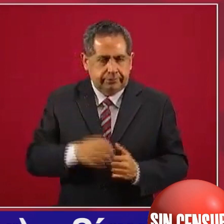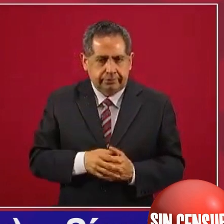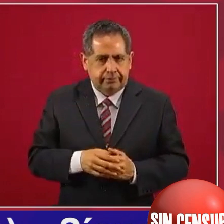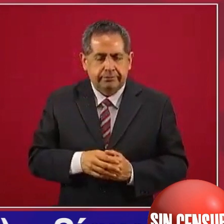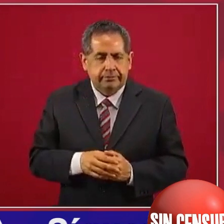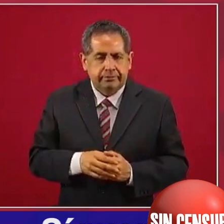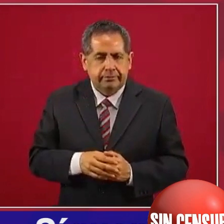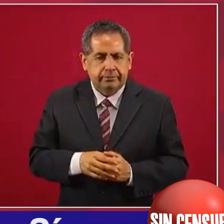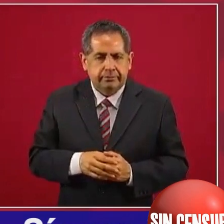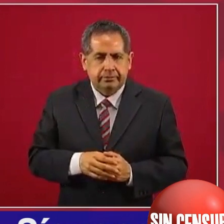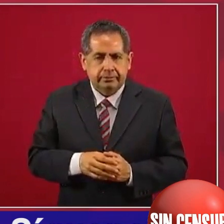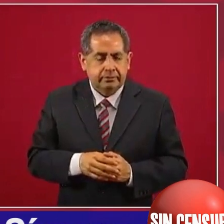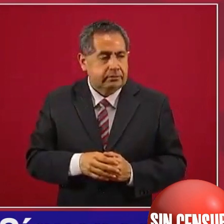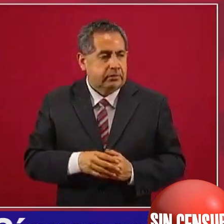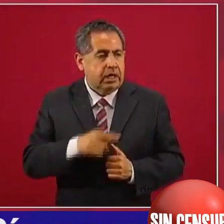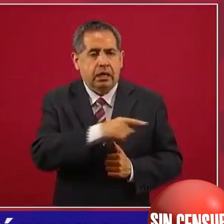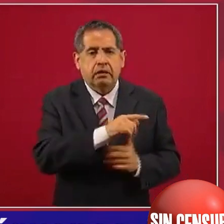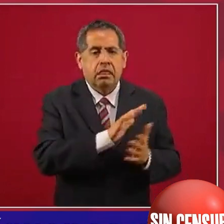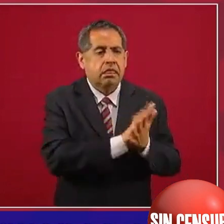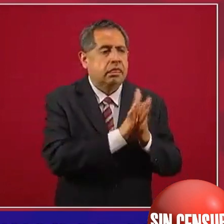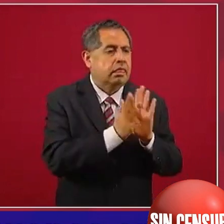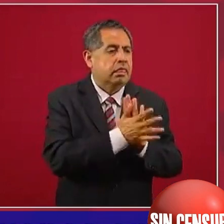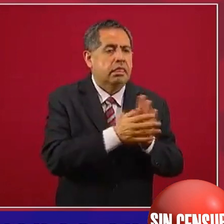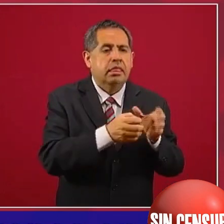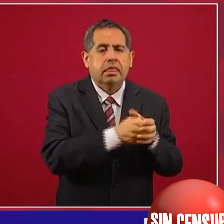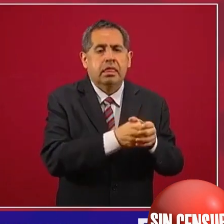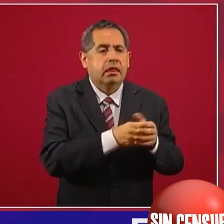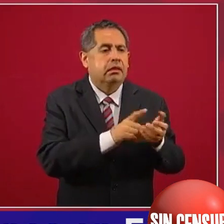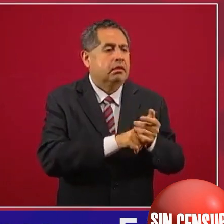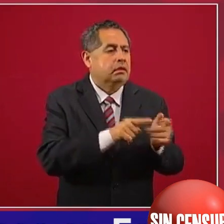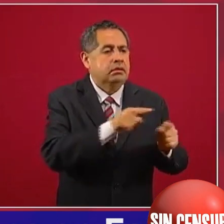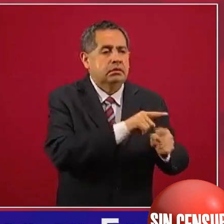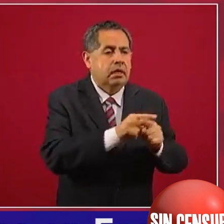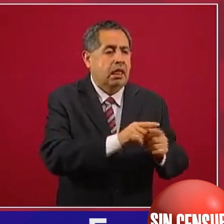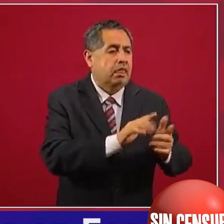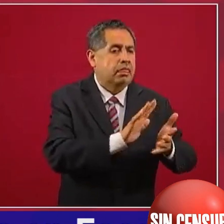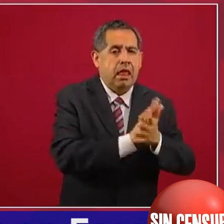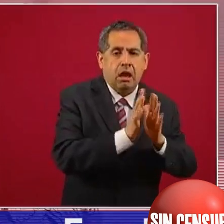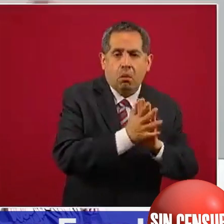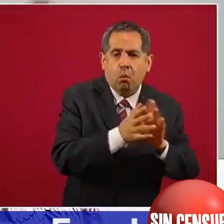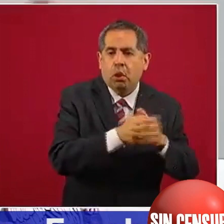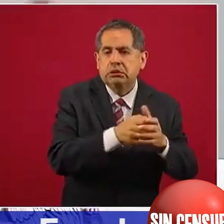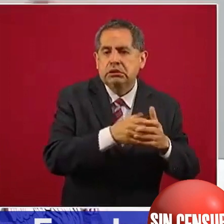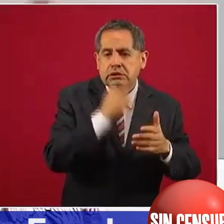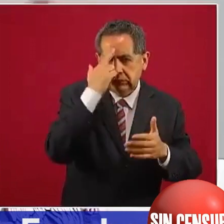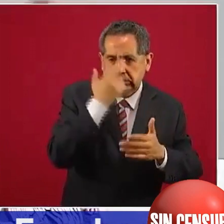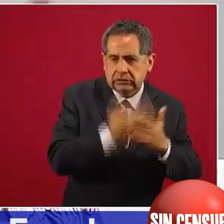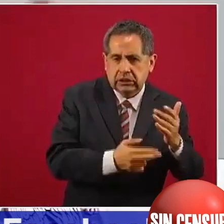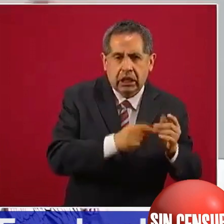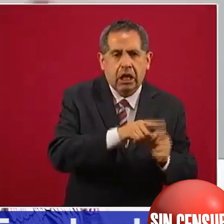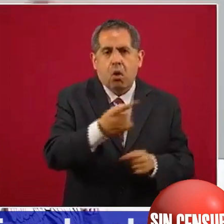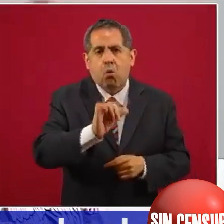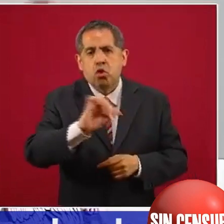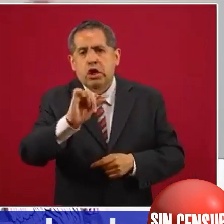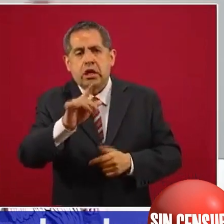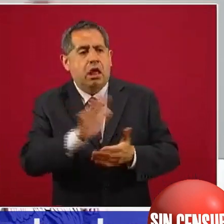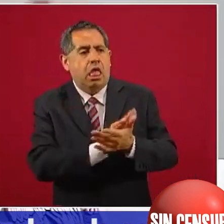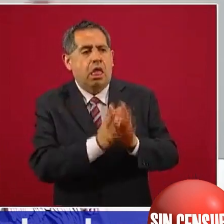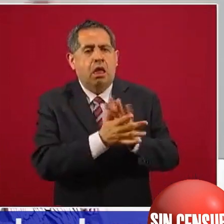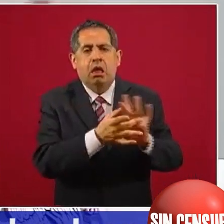si hay contubernio entre delincuencia y autoridades?